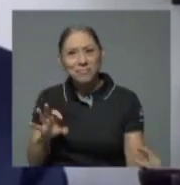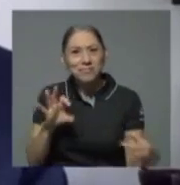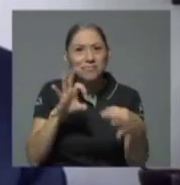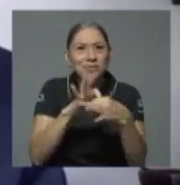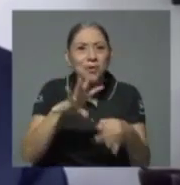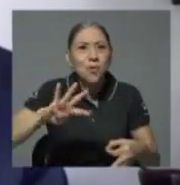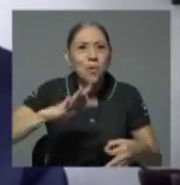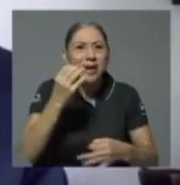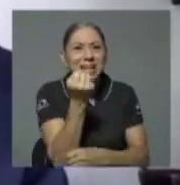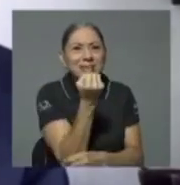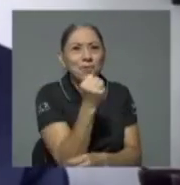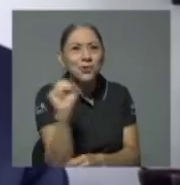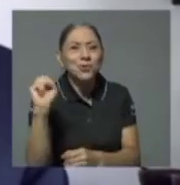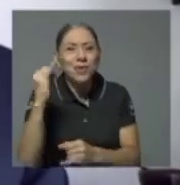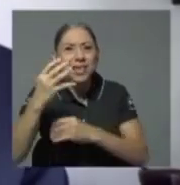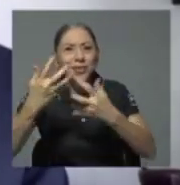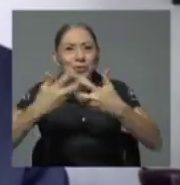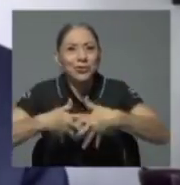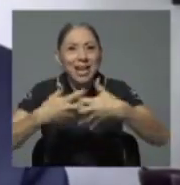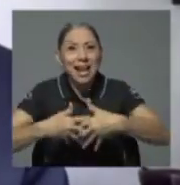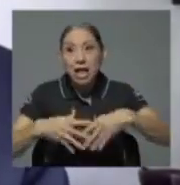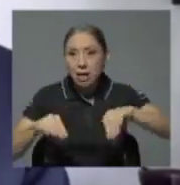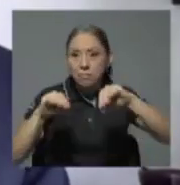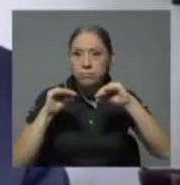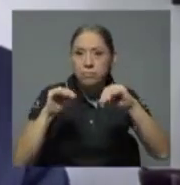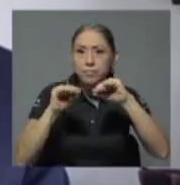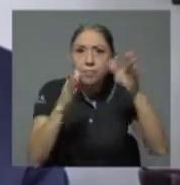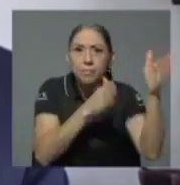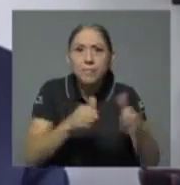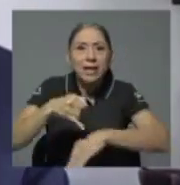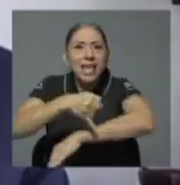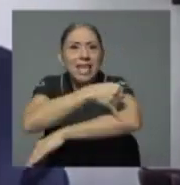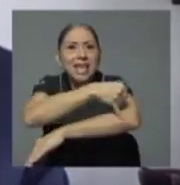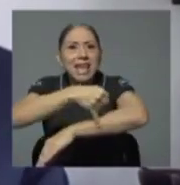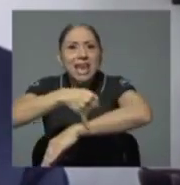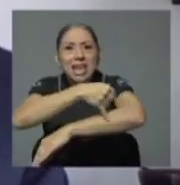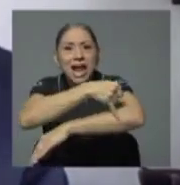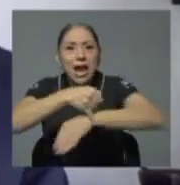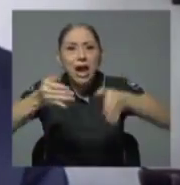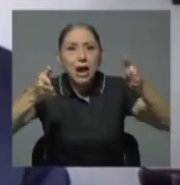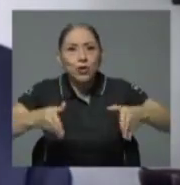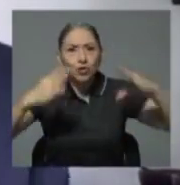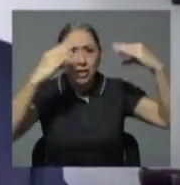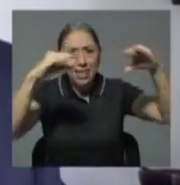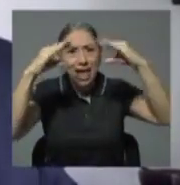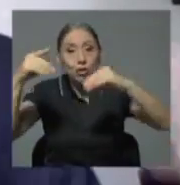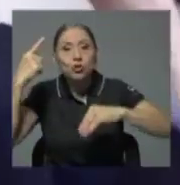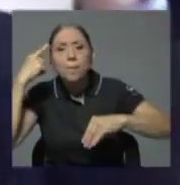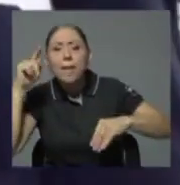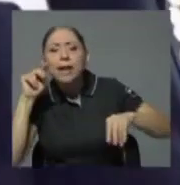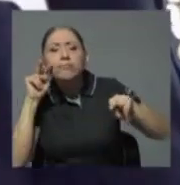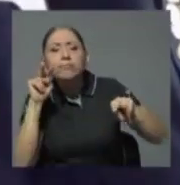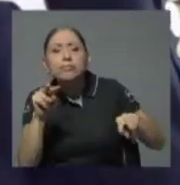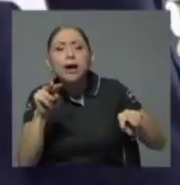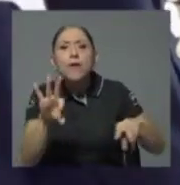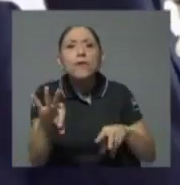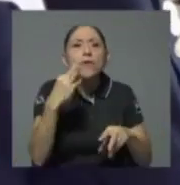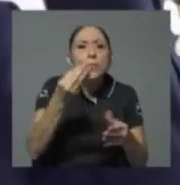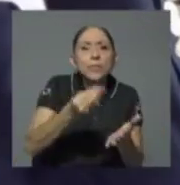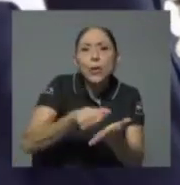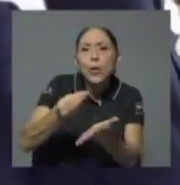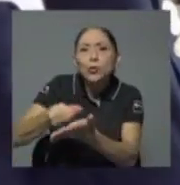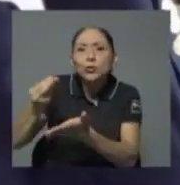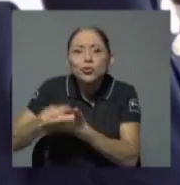ahora ingenieros de datos, un poco para modelar comportamientos de consumo, patrones de consumo o